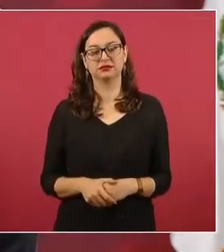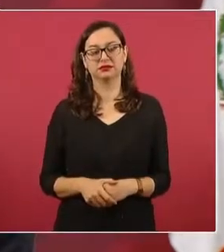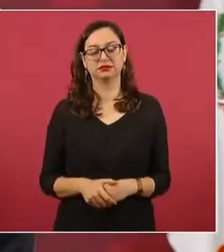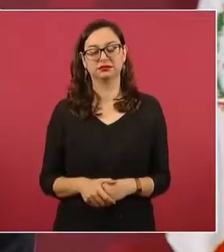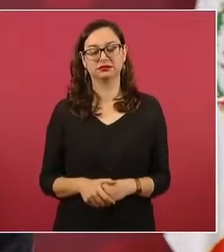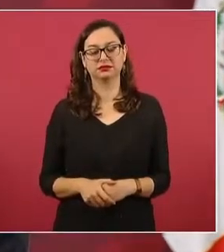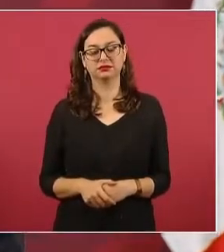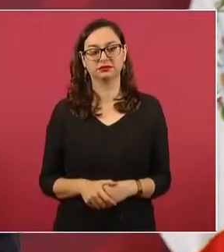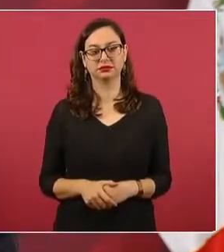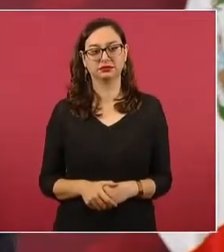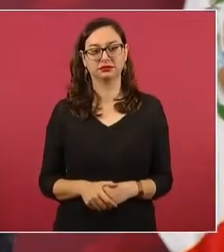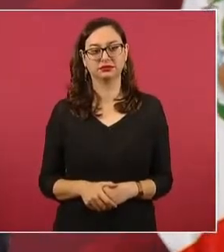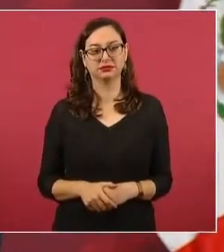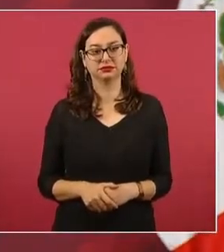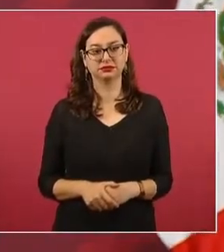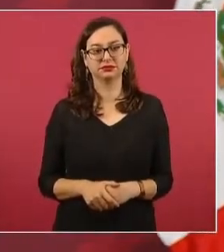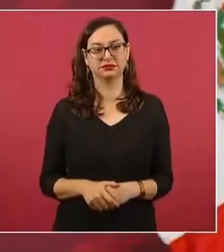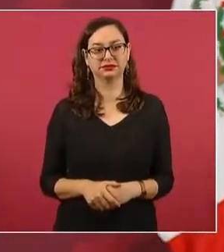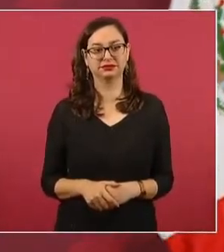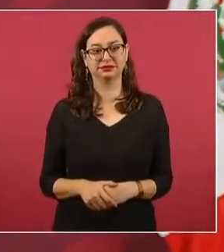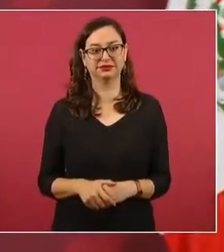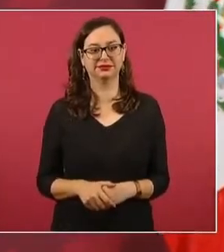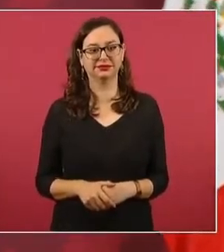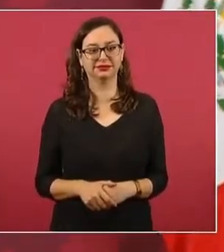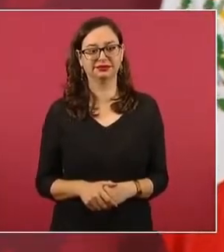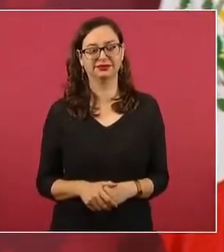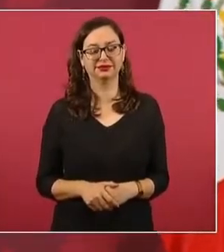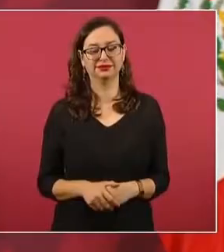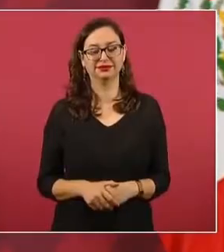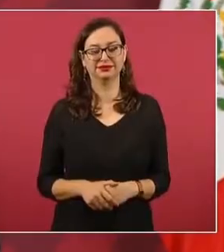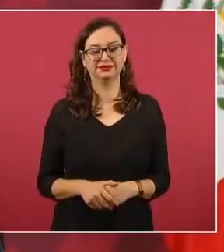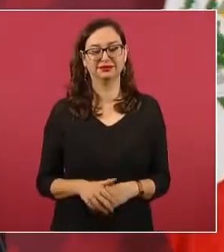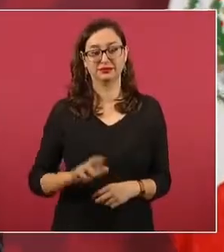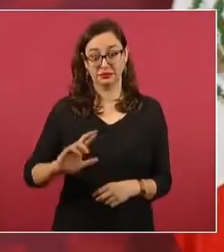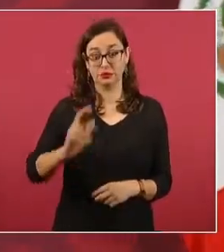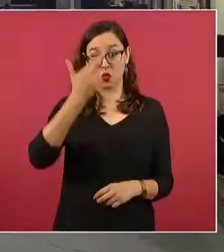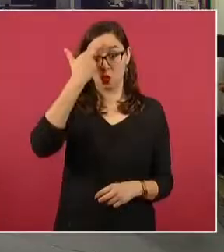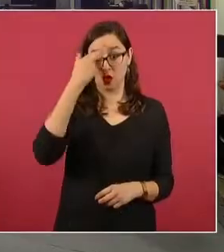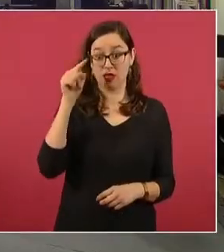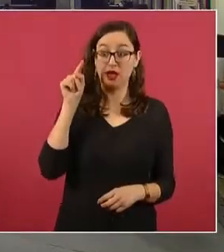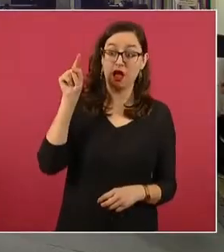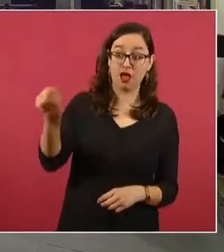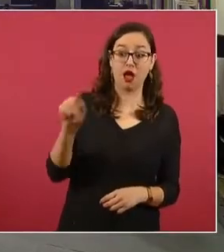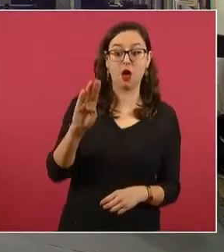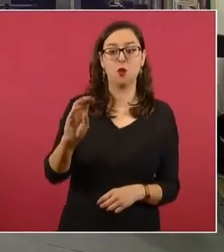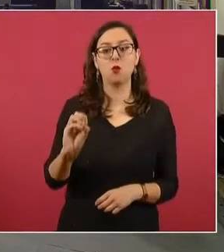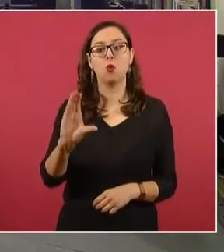¿Se acuerdan de unos asesinatos en Boca del Río